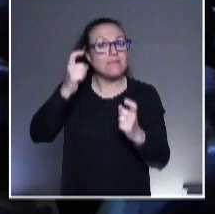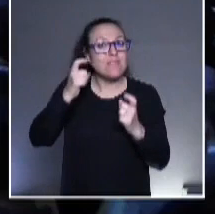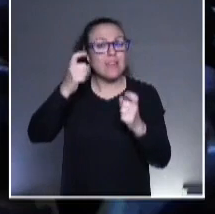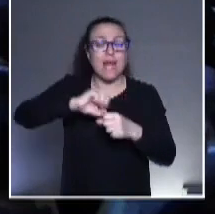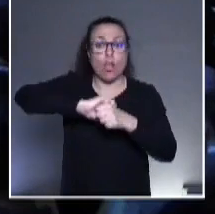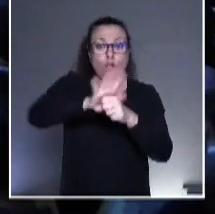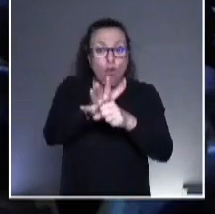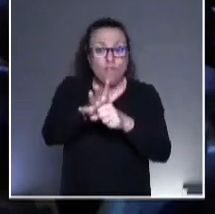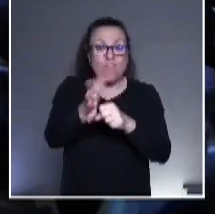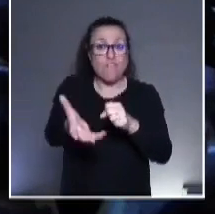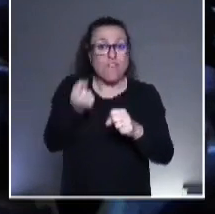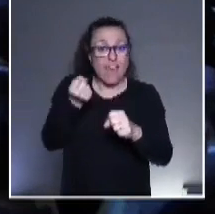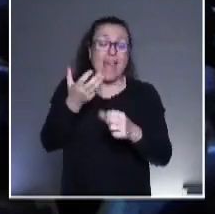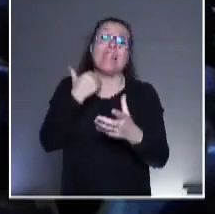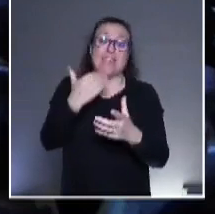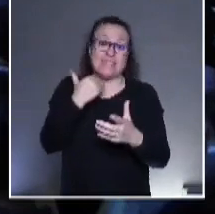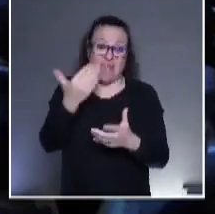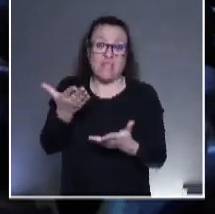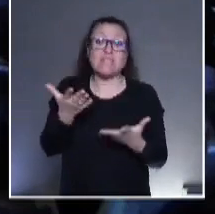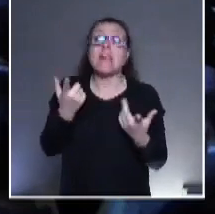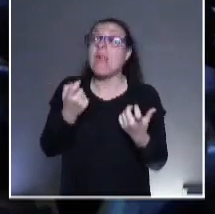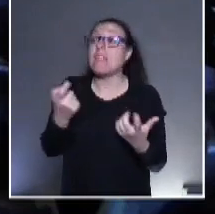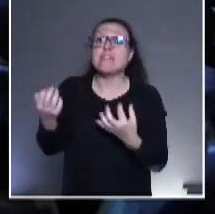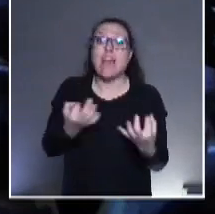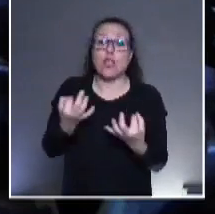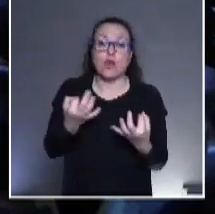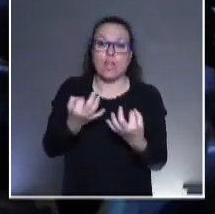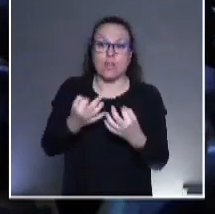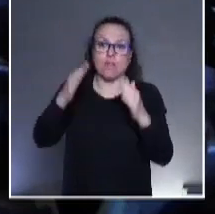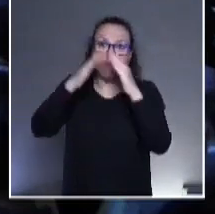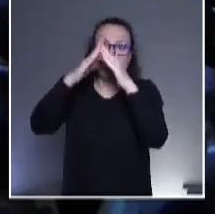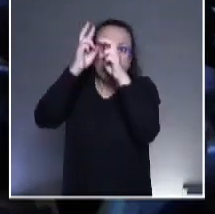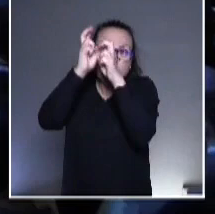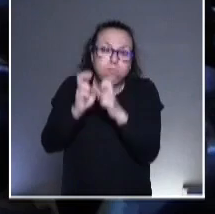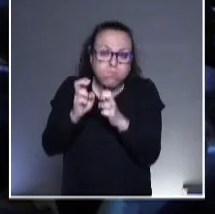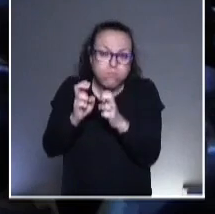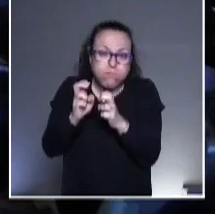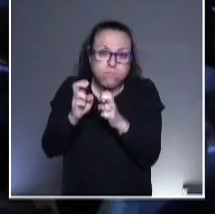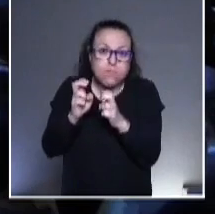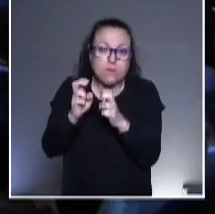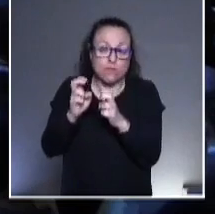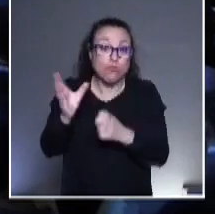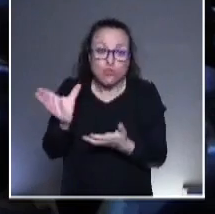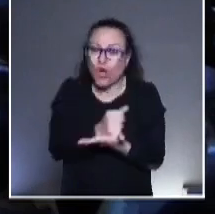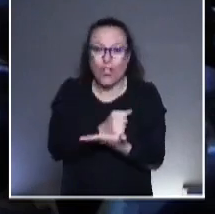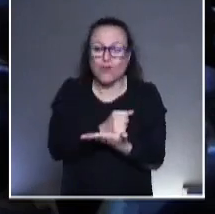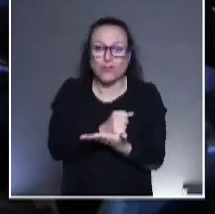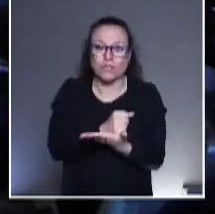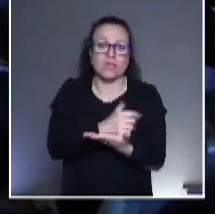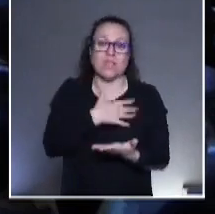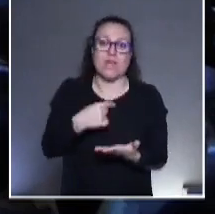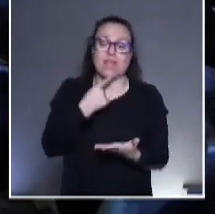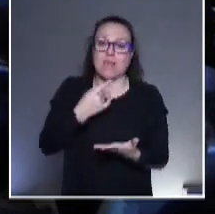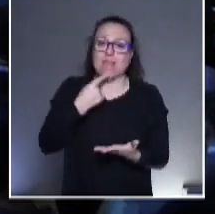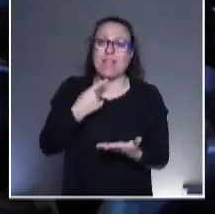la COVID, como sabéis, fue necesario confinar a las poblaciones en sus domicilios, lo que necesitó